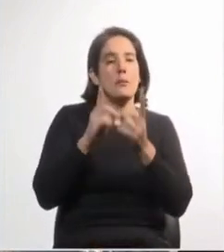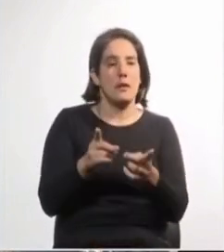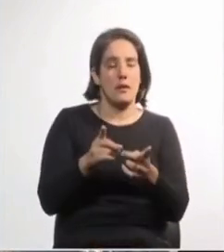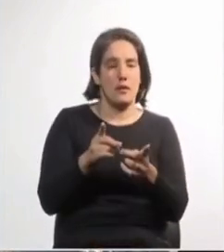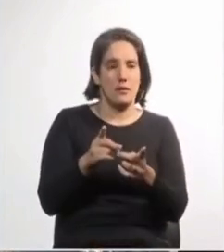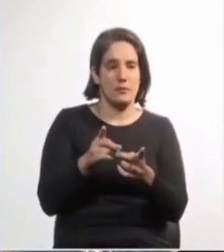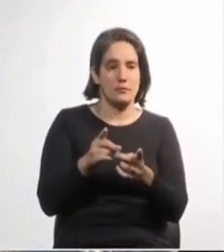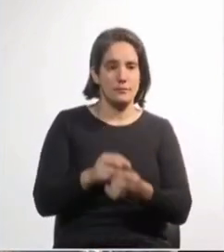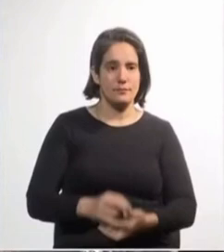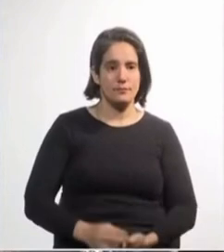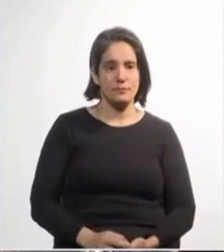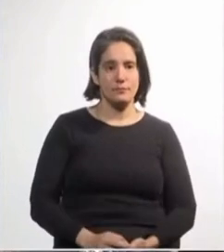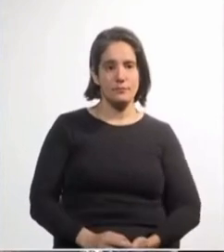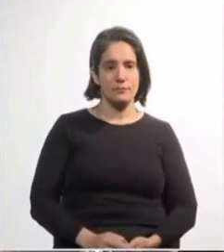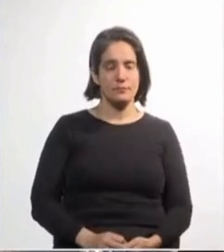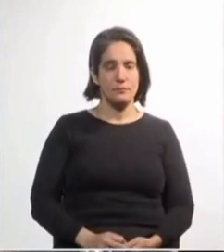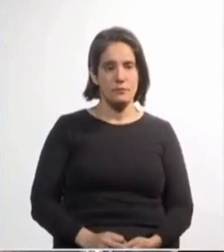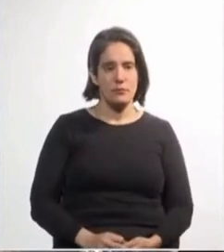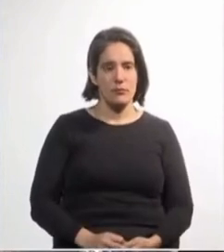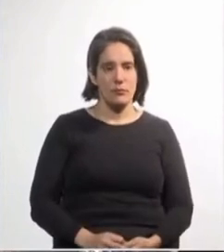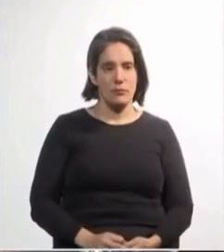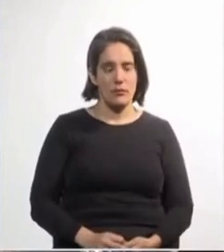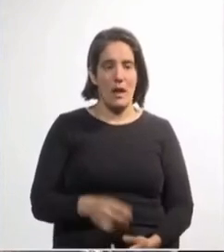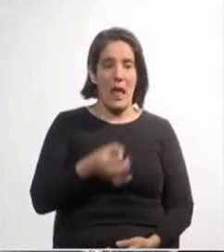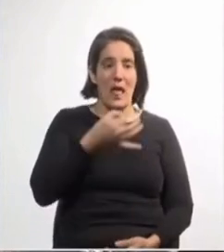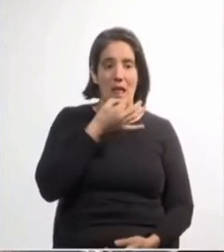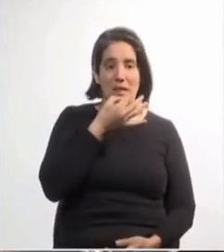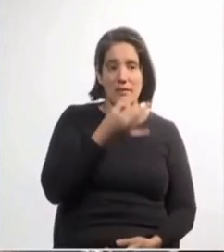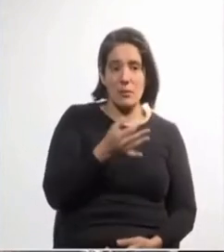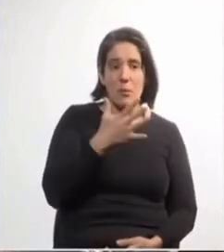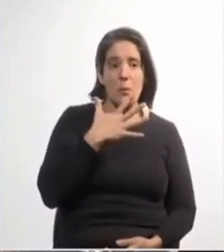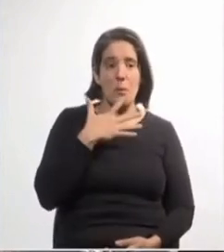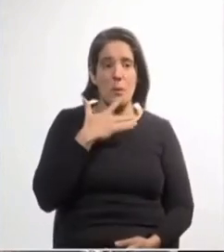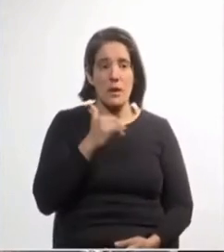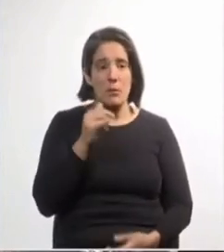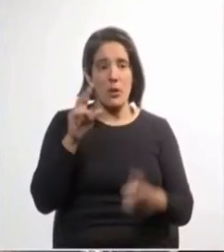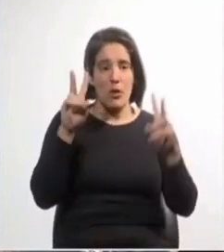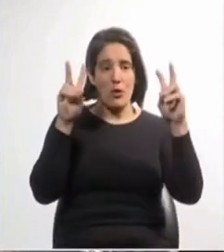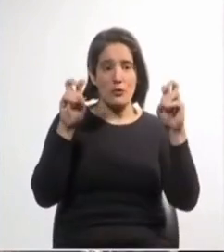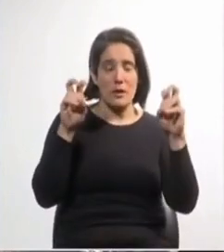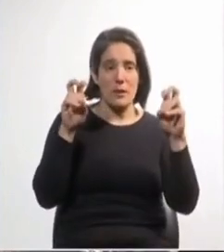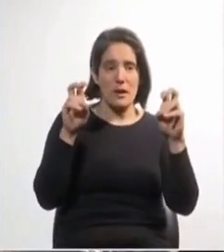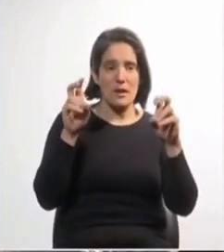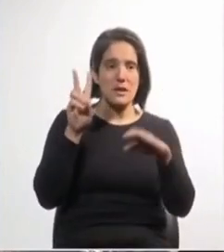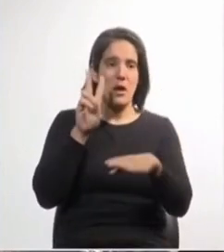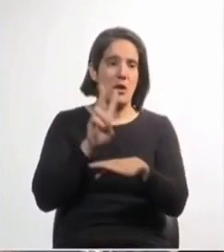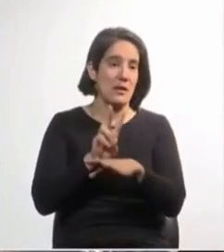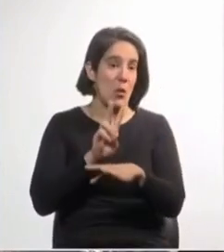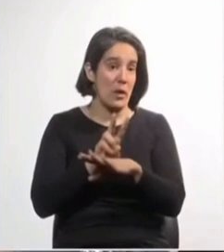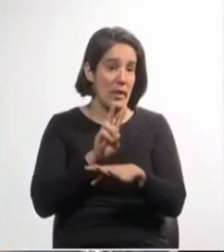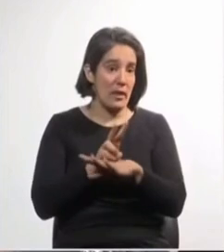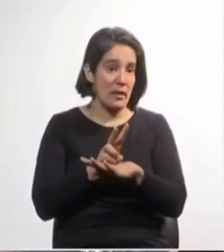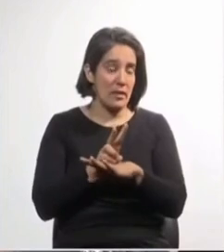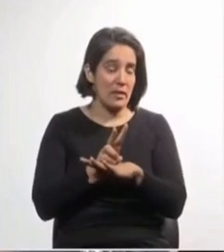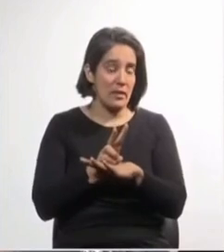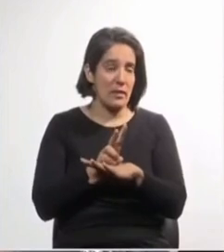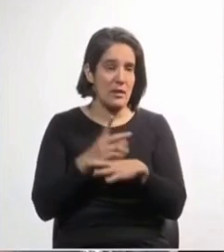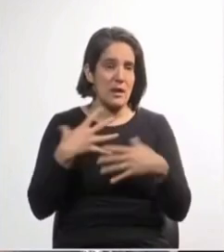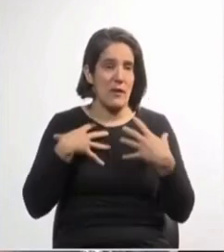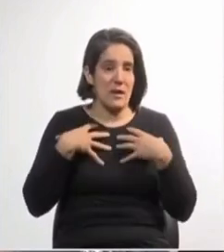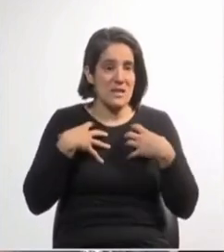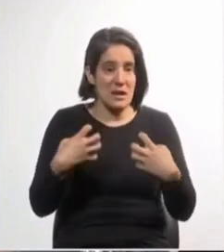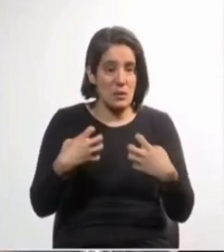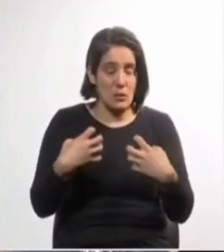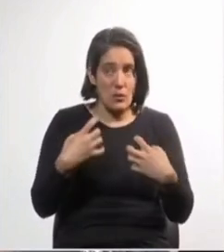más acomodados, ¿verdad? Estamos hablando de temas que tienen que ver con la inseguridad, con la salud,